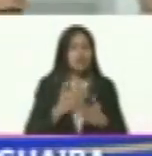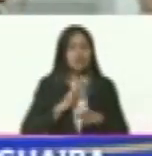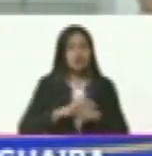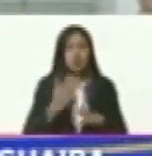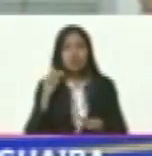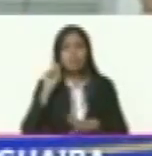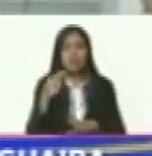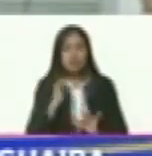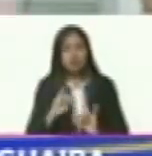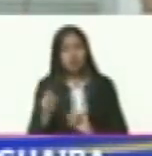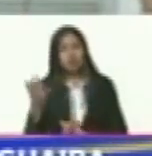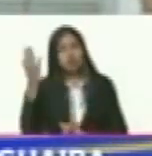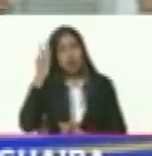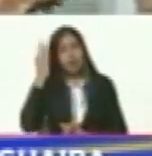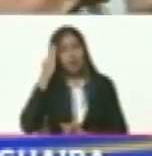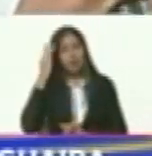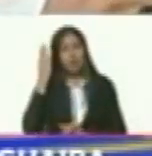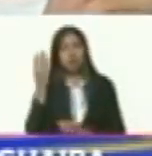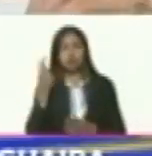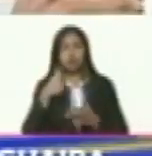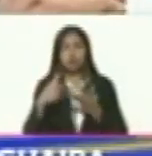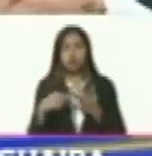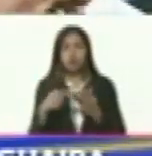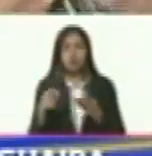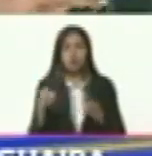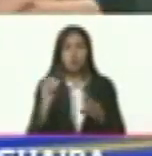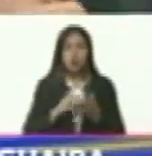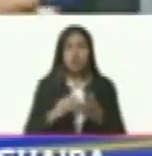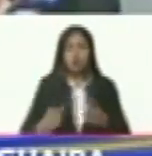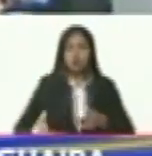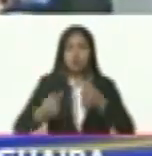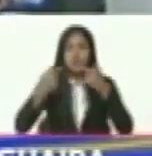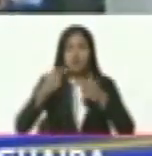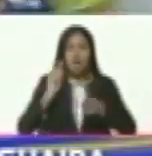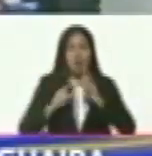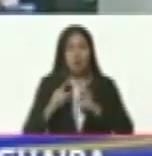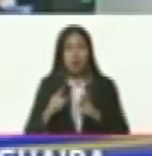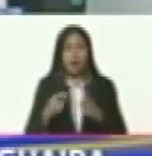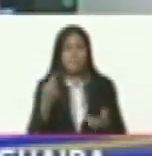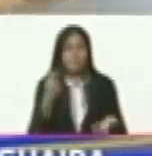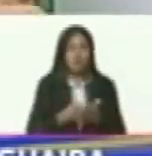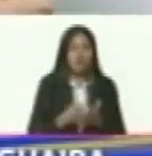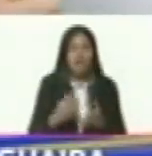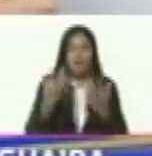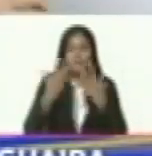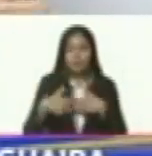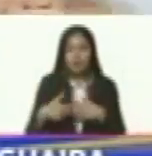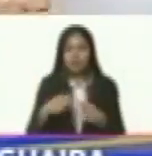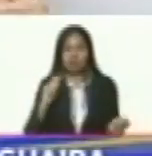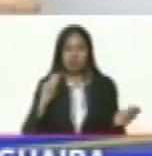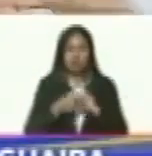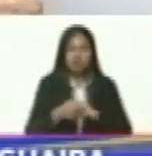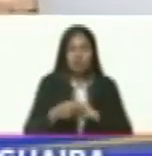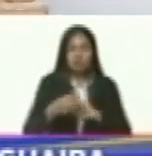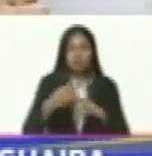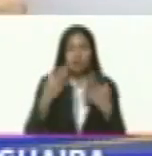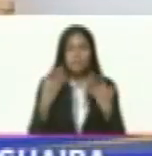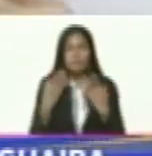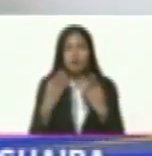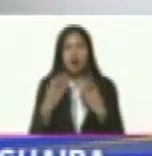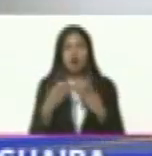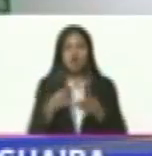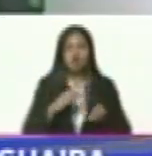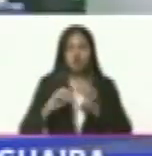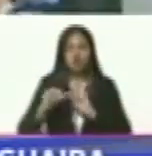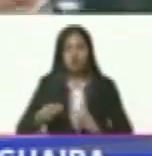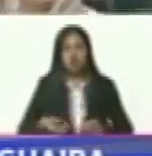también he sabido que muchas veces nos ponen a competir con contratistas y con empresas que tercerizan la mano de obra del